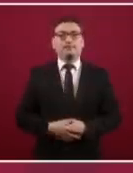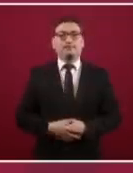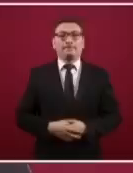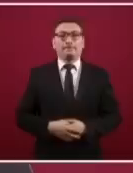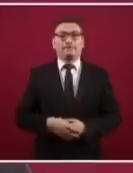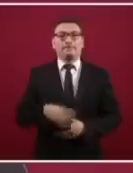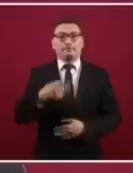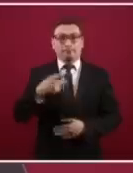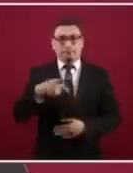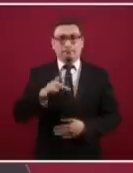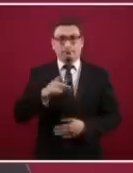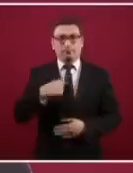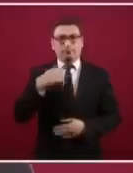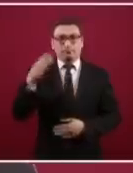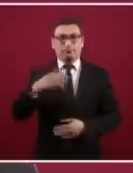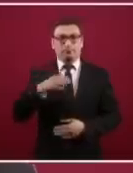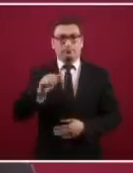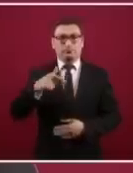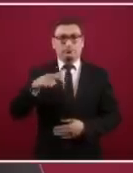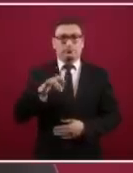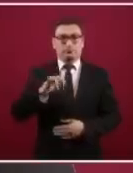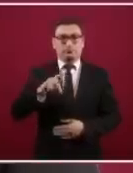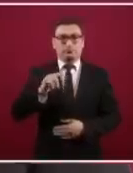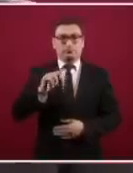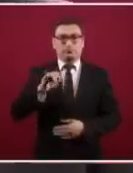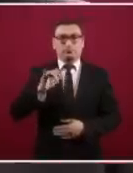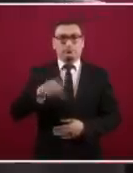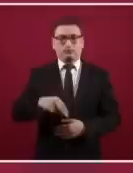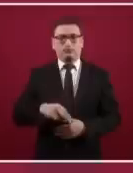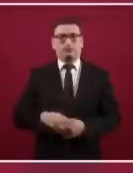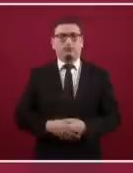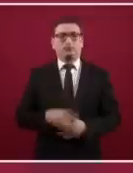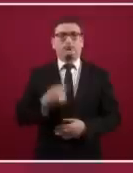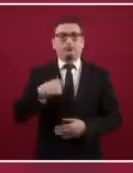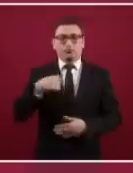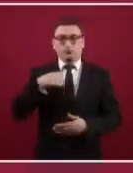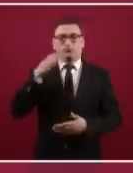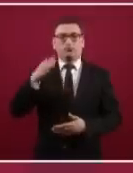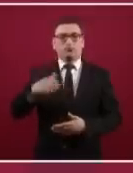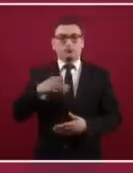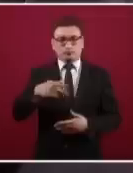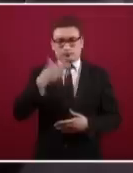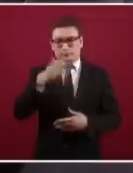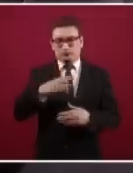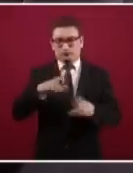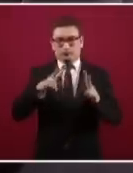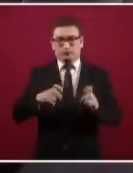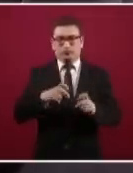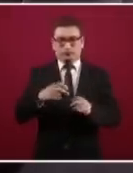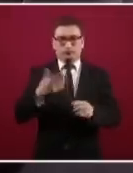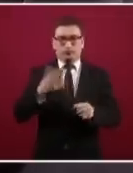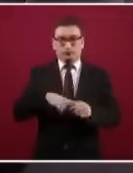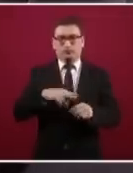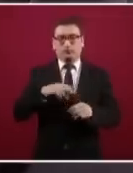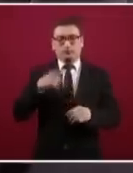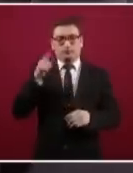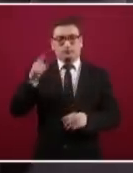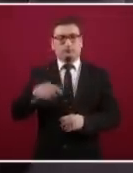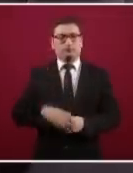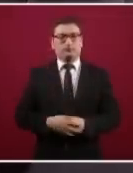pero voy a San Quintín, voy a ver lo del sistema de salud